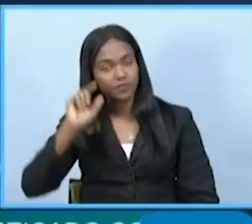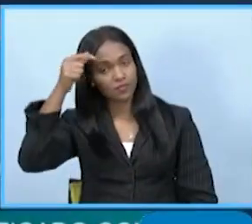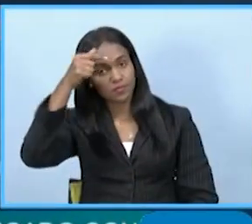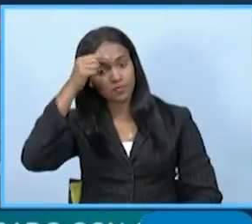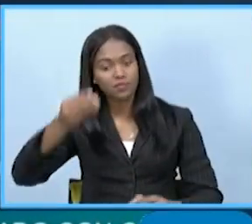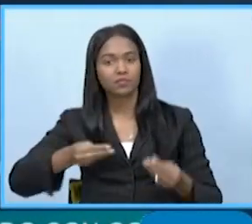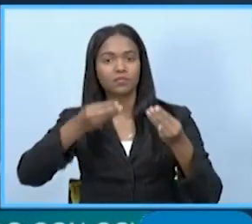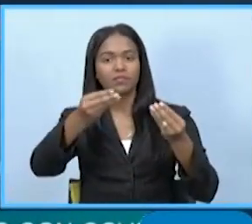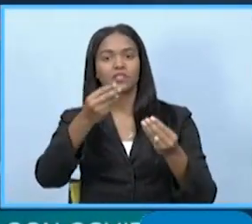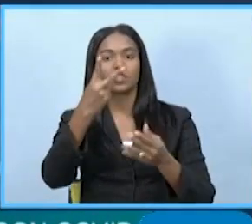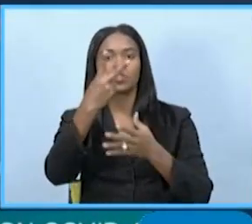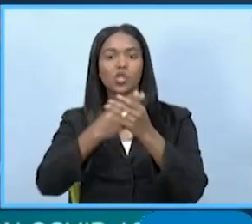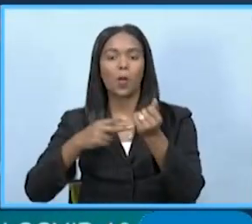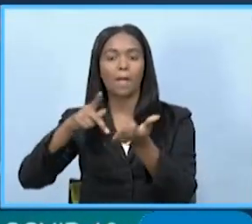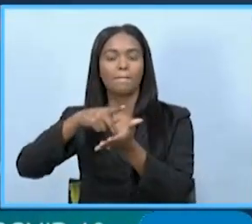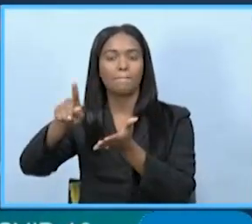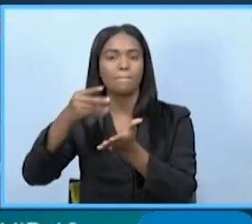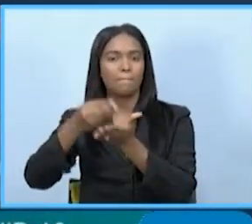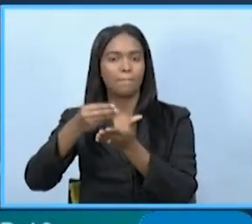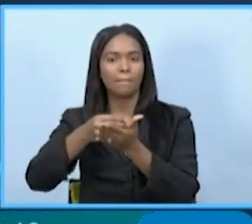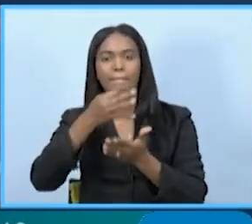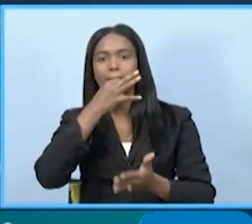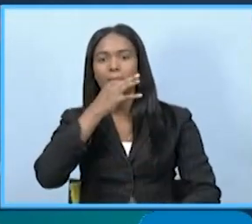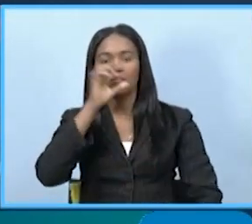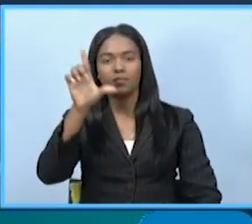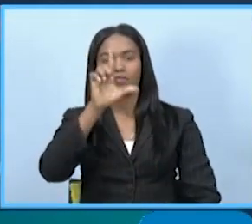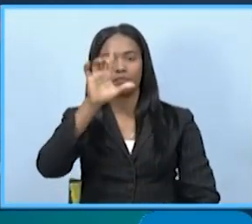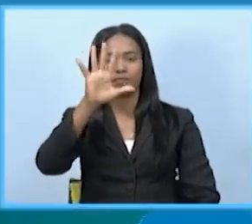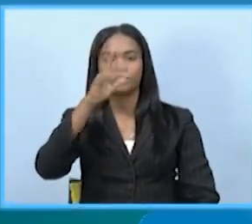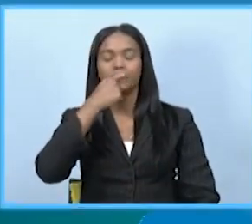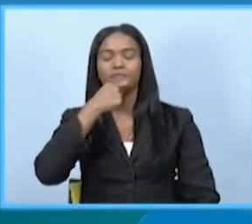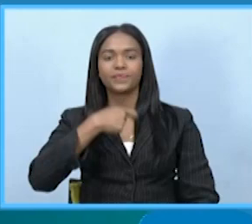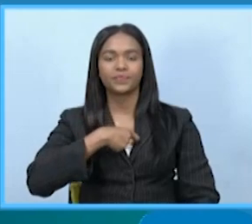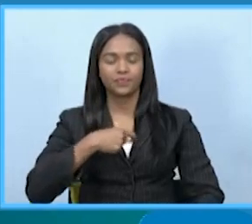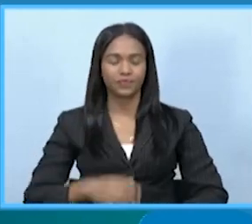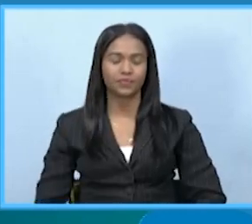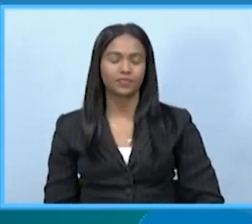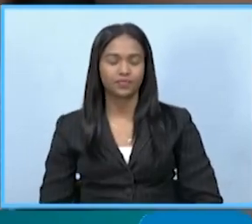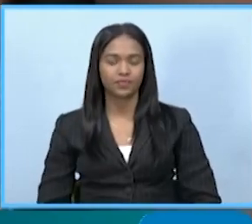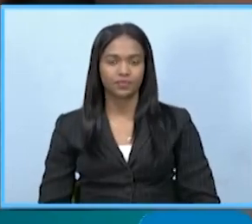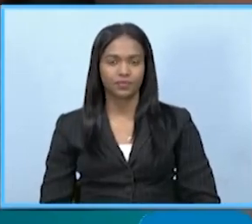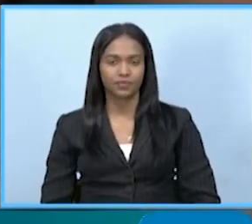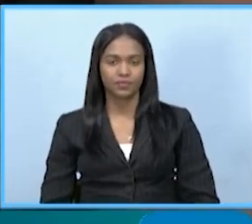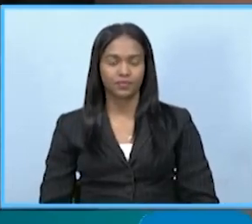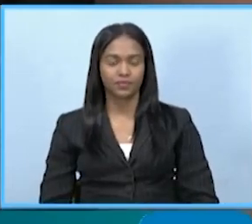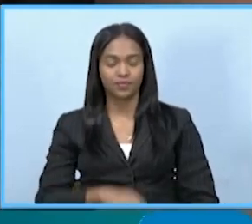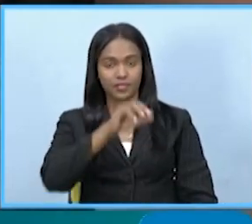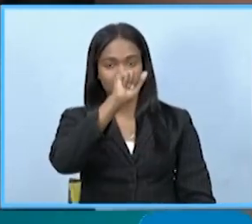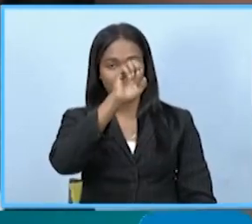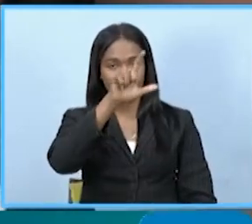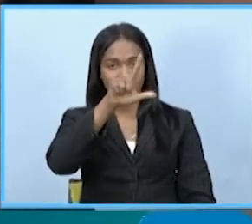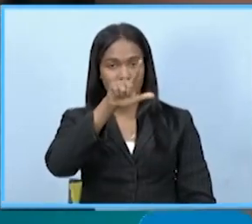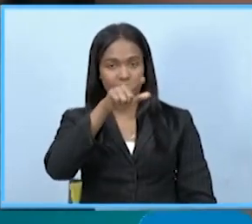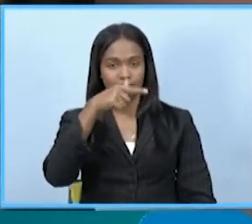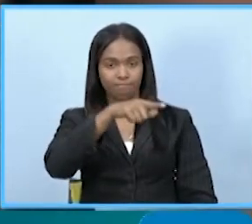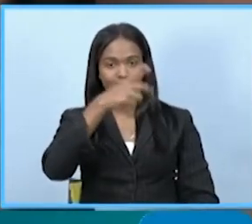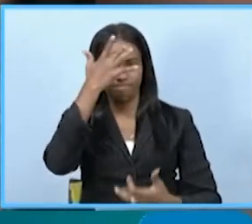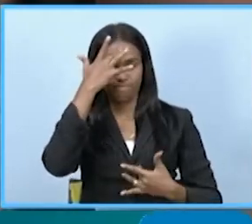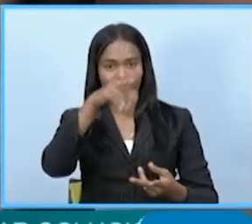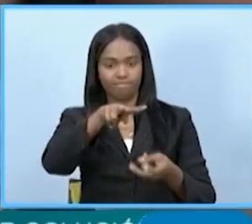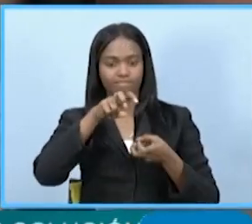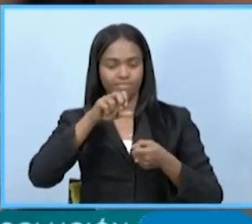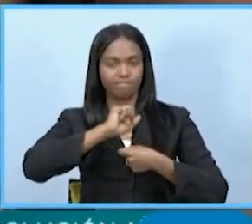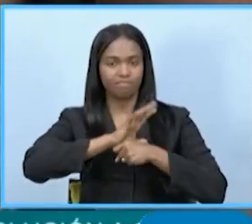Gobierno entregará doble sueldo el próximo lunes 5 de diciembre. Abel Martínez es diagnosticado